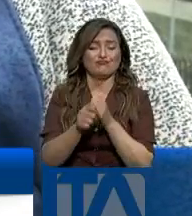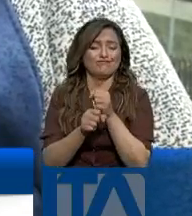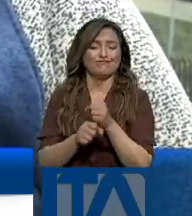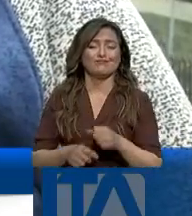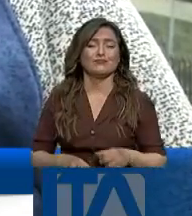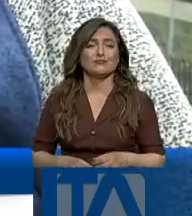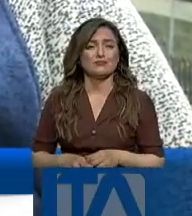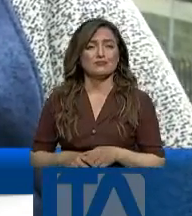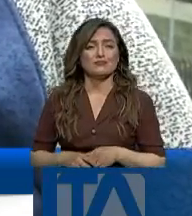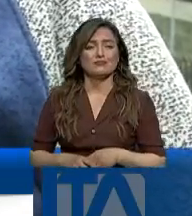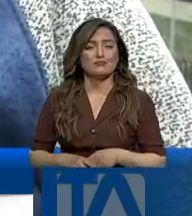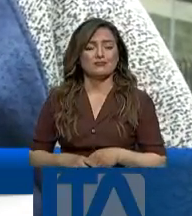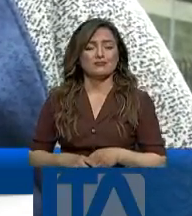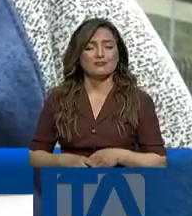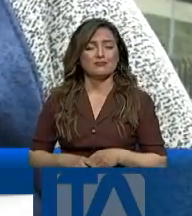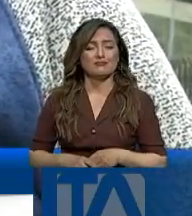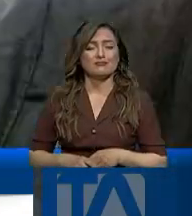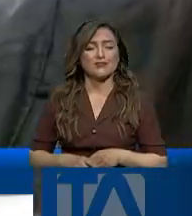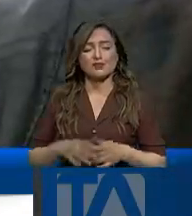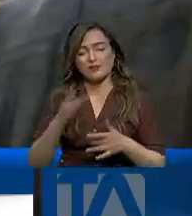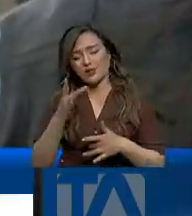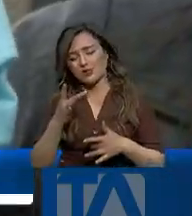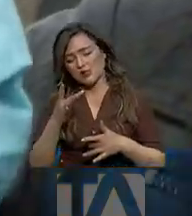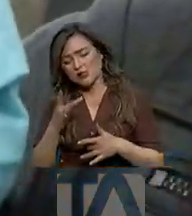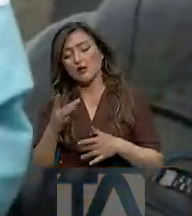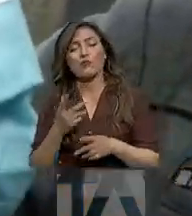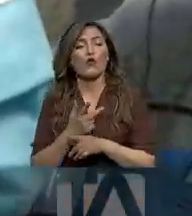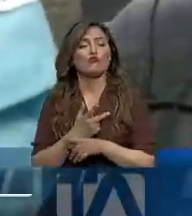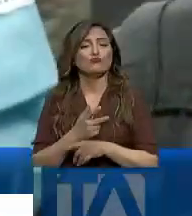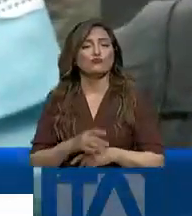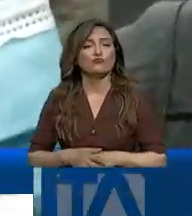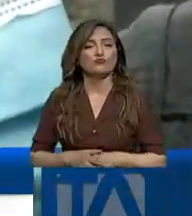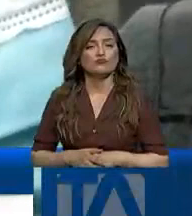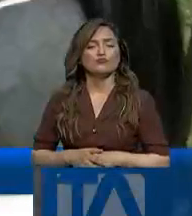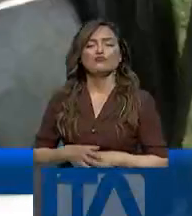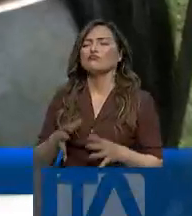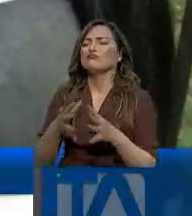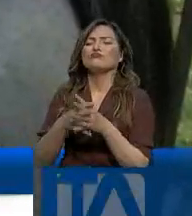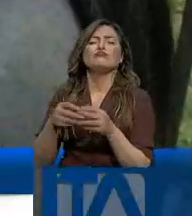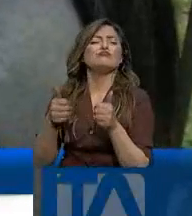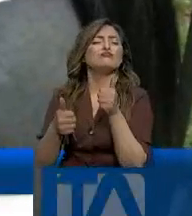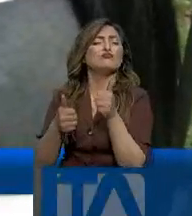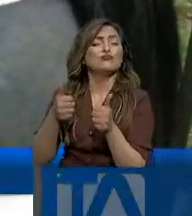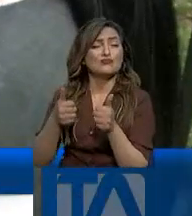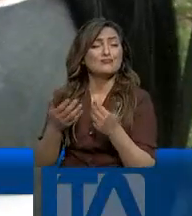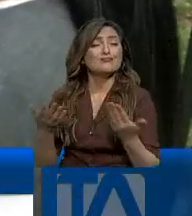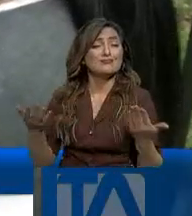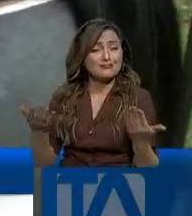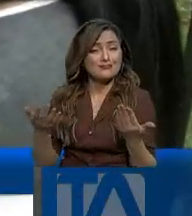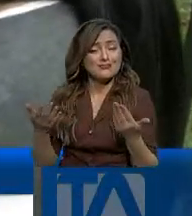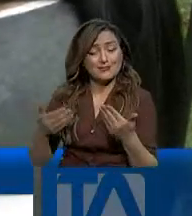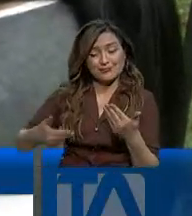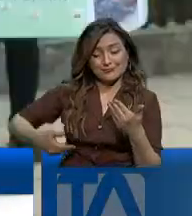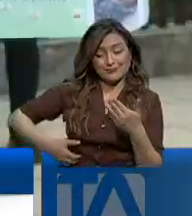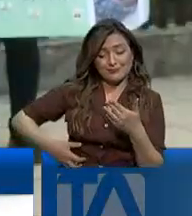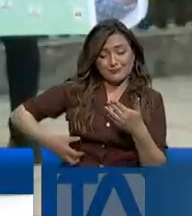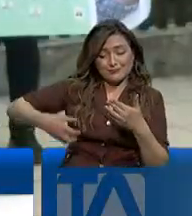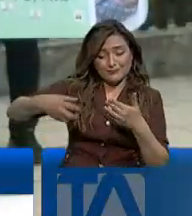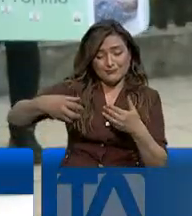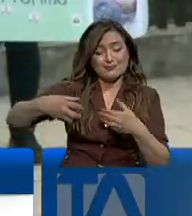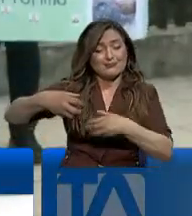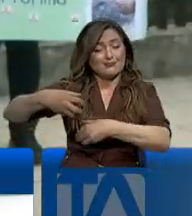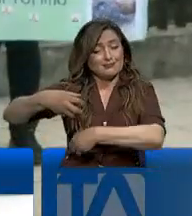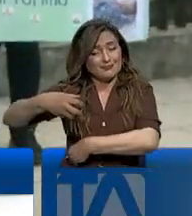que mi hija ha ido deteriorándose su madre explica que la única opción que le queda a su pequeño es recibir un trasplante